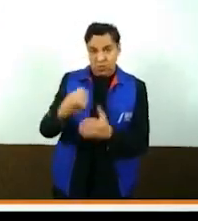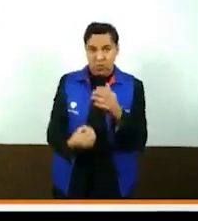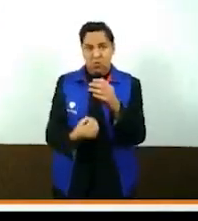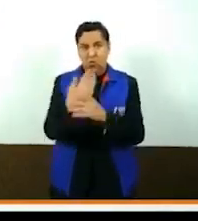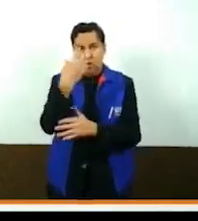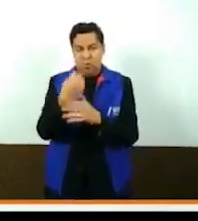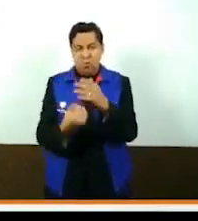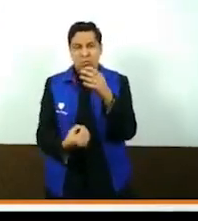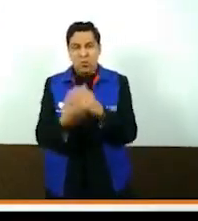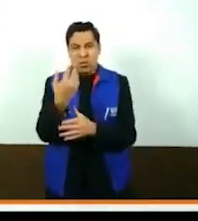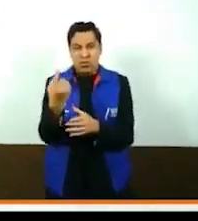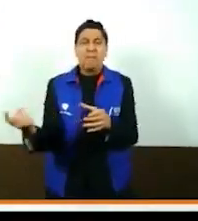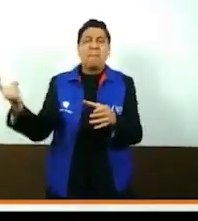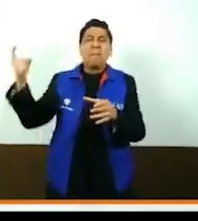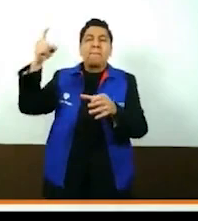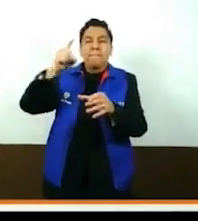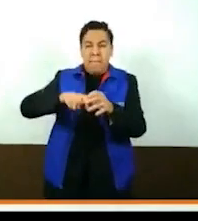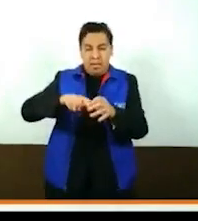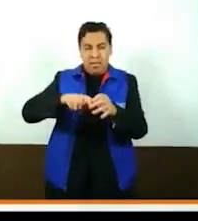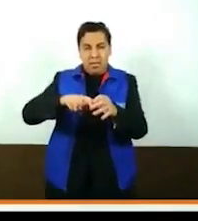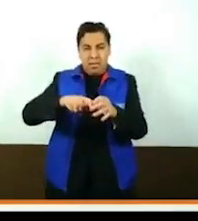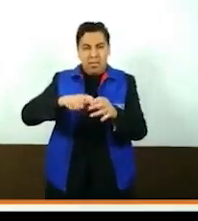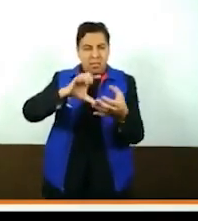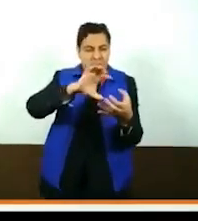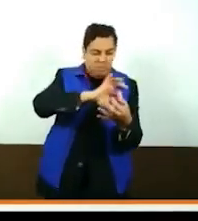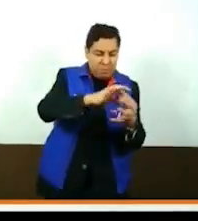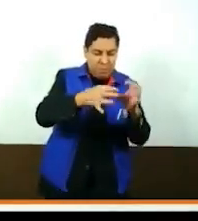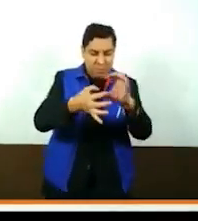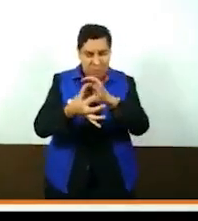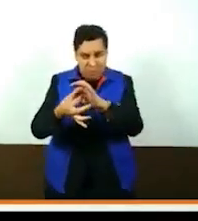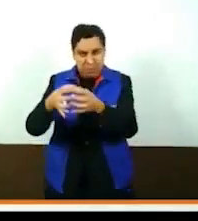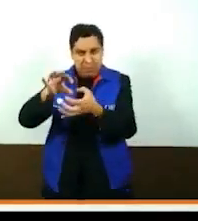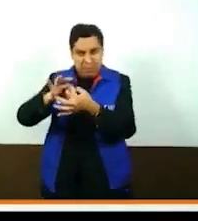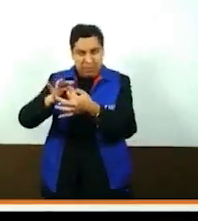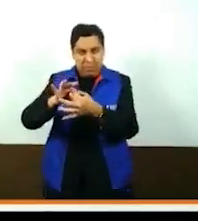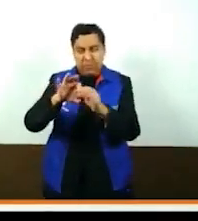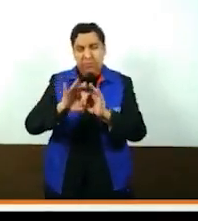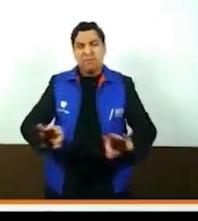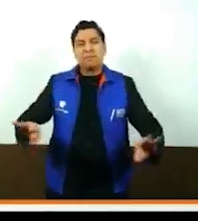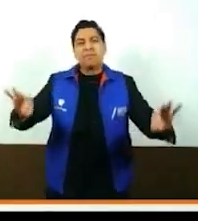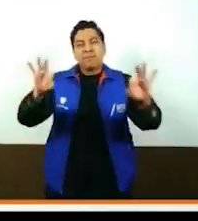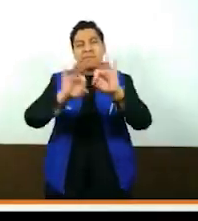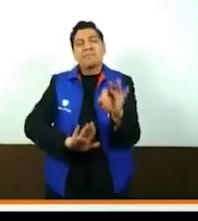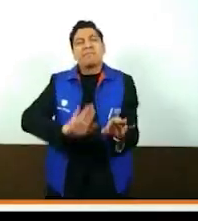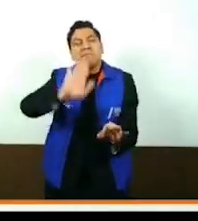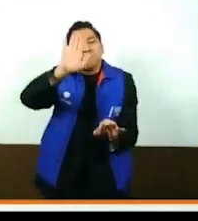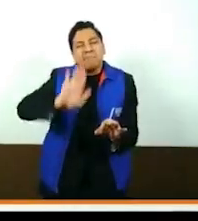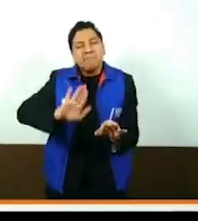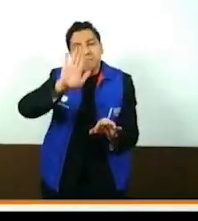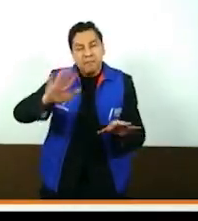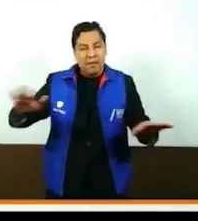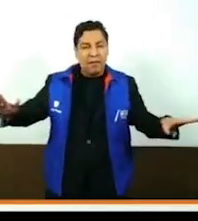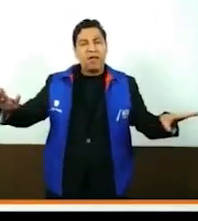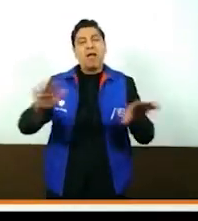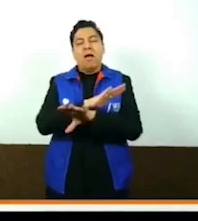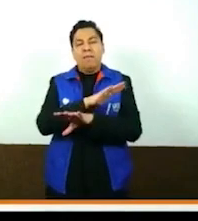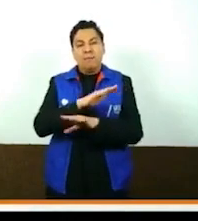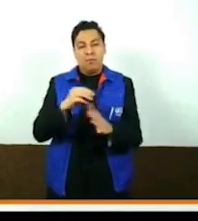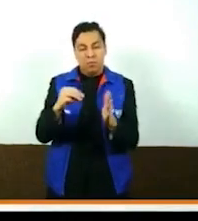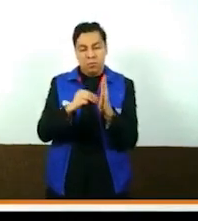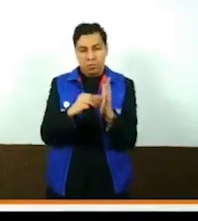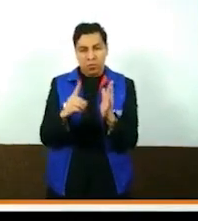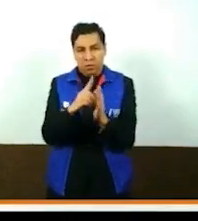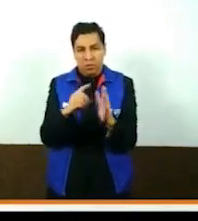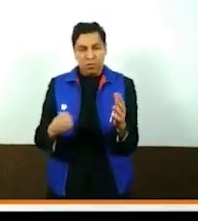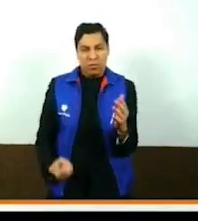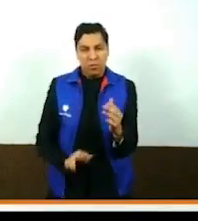vienen a ser una parte muy importante del eslabón dentro de lo que queremos hacer en este gran cambio con el nuevo modelo. Y